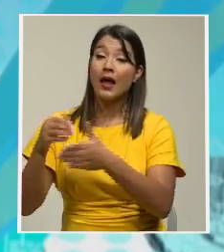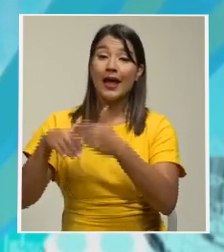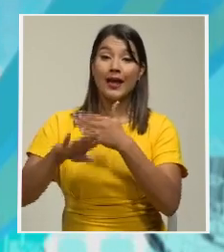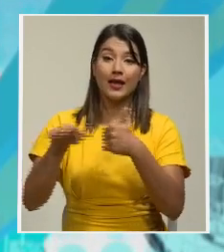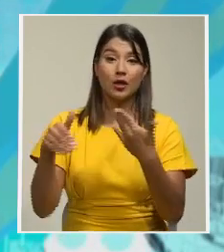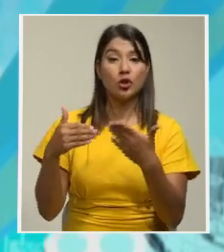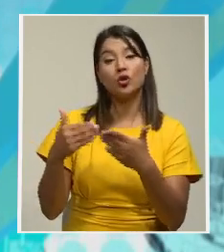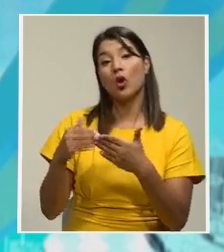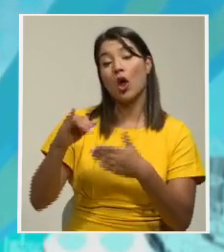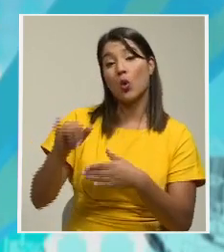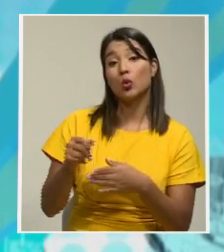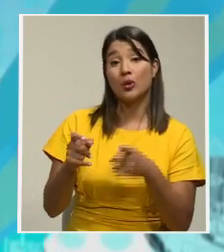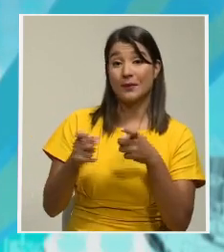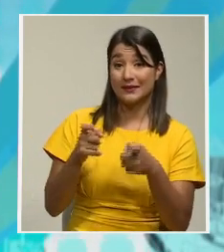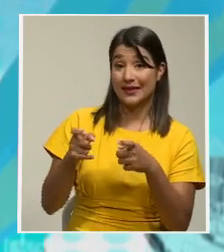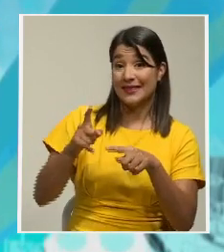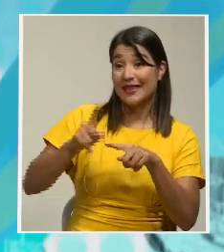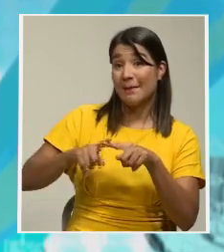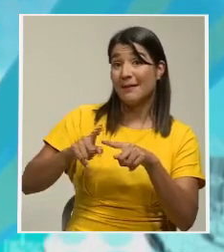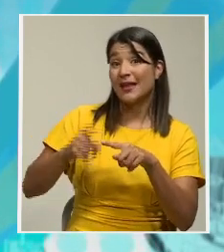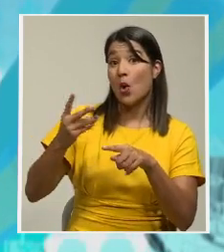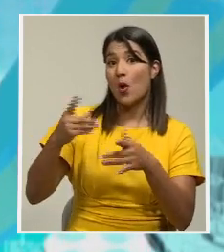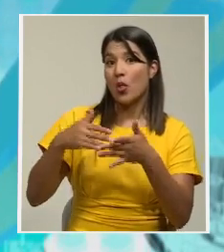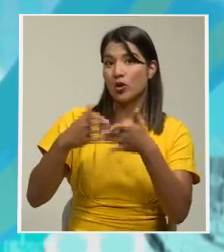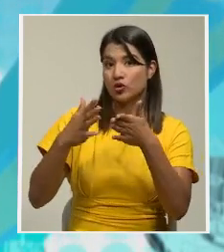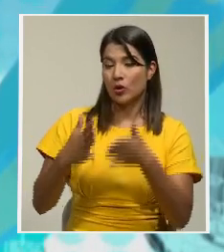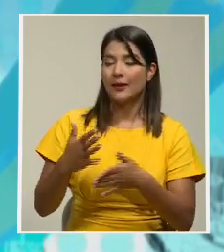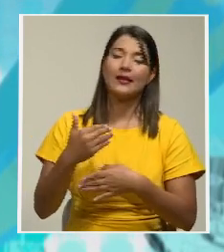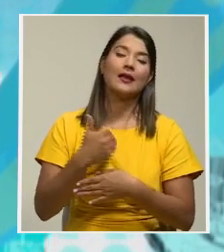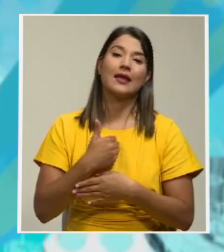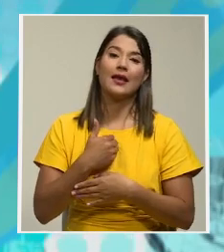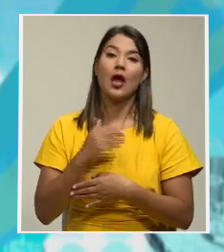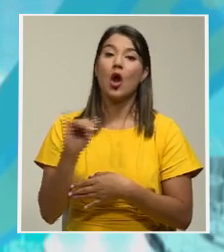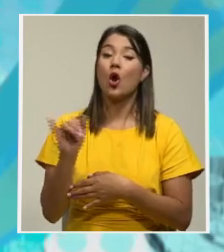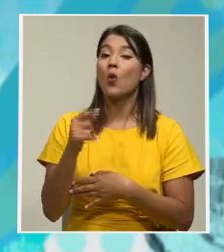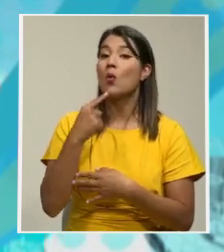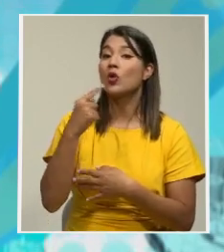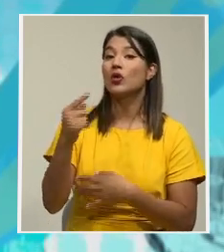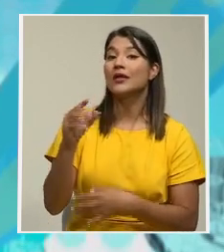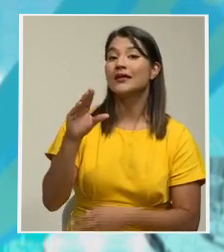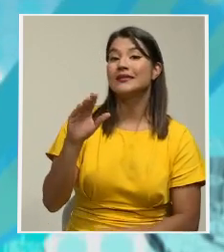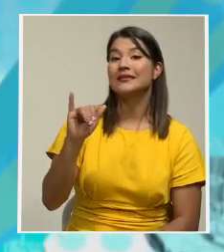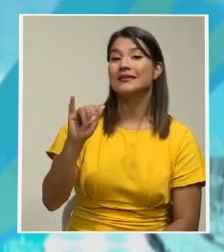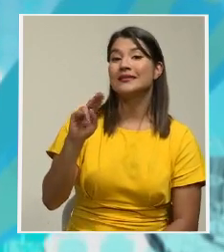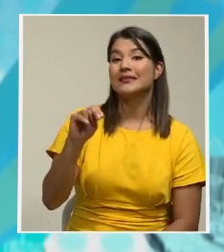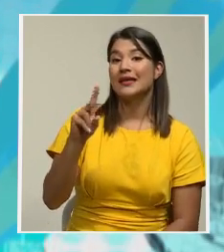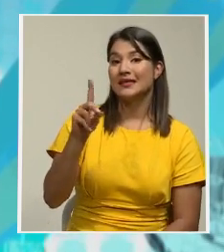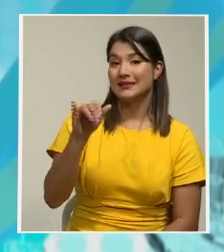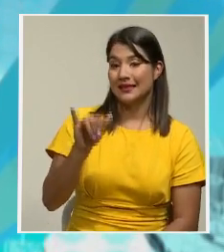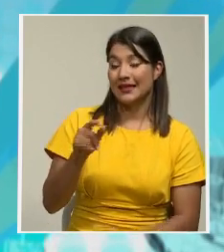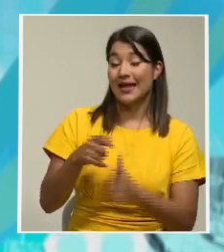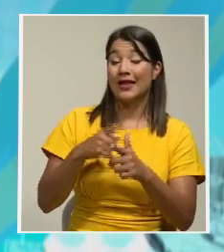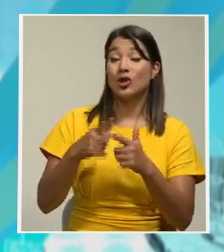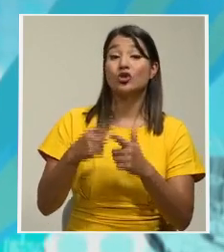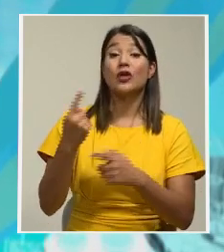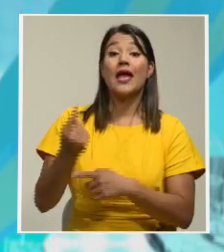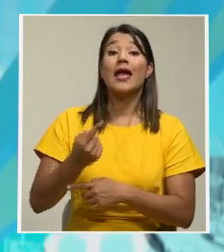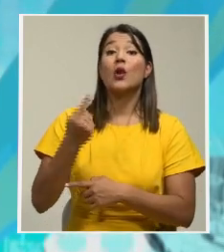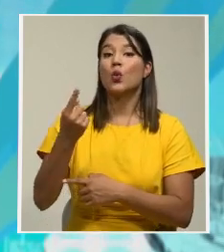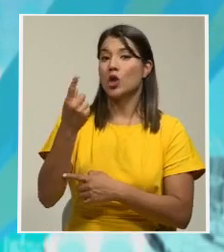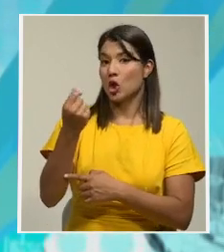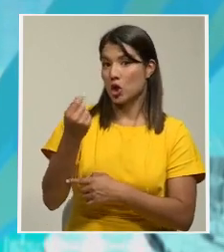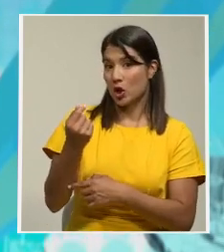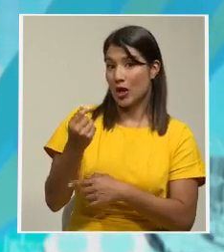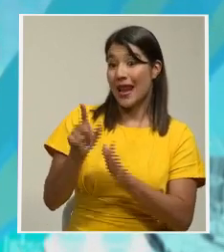Entonces, efectivamente, como bien lo menciona doña Cindy, el único recurso que la ley nos permite es darle estos